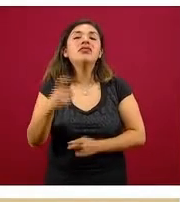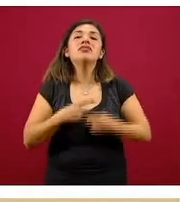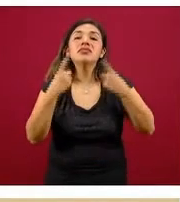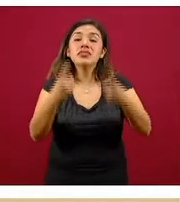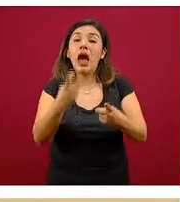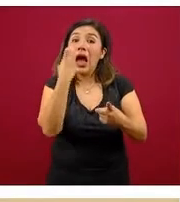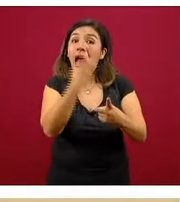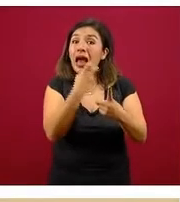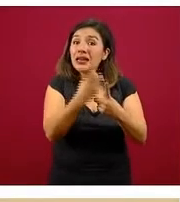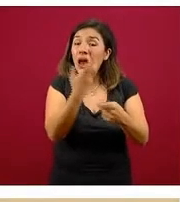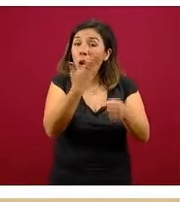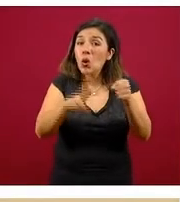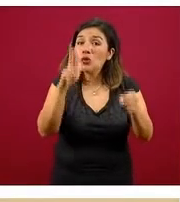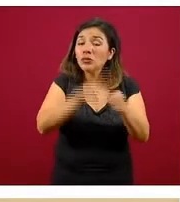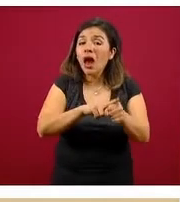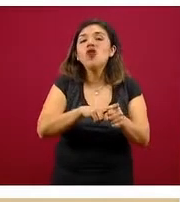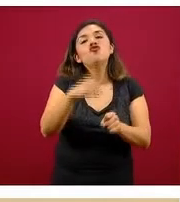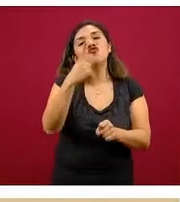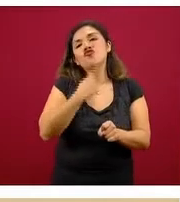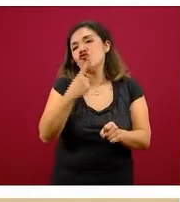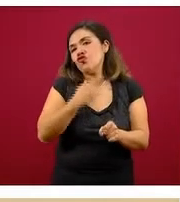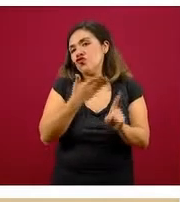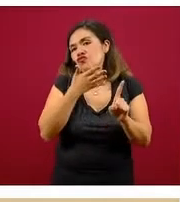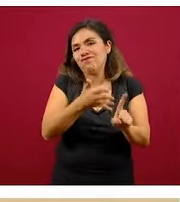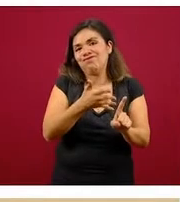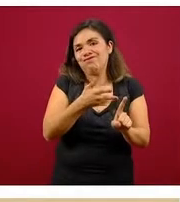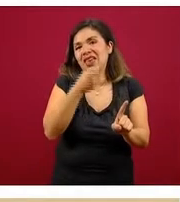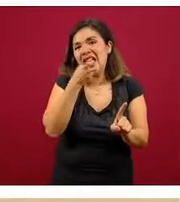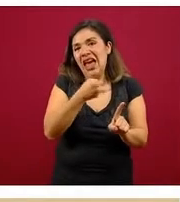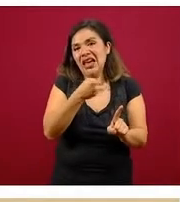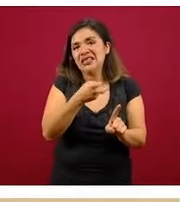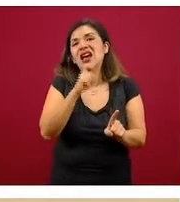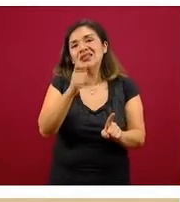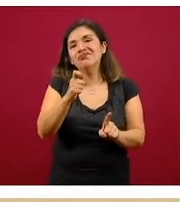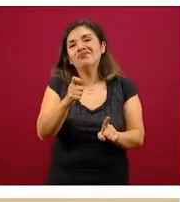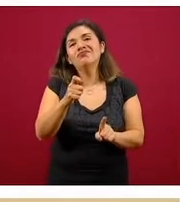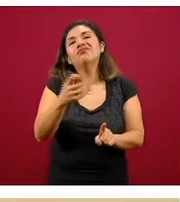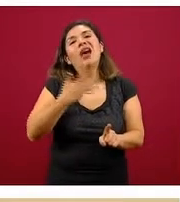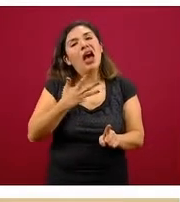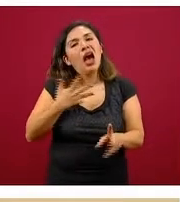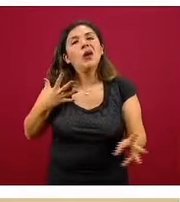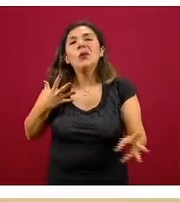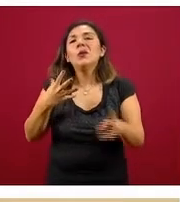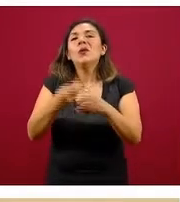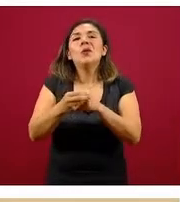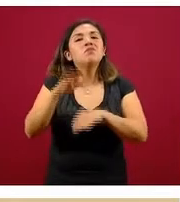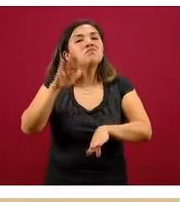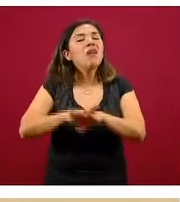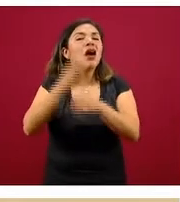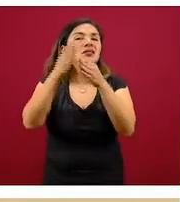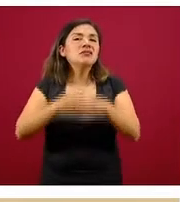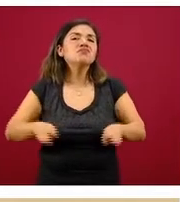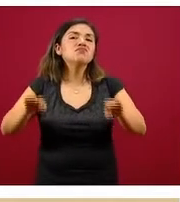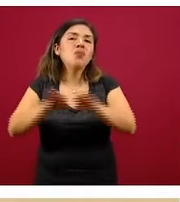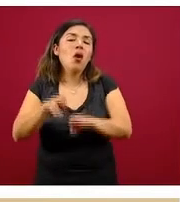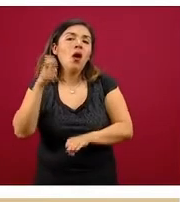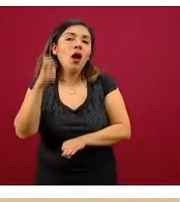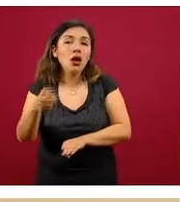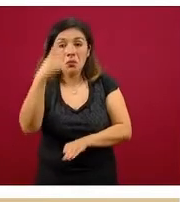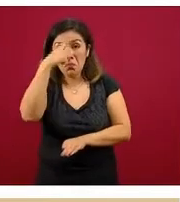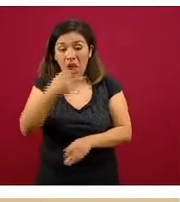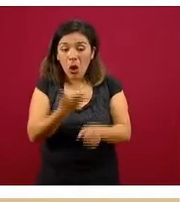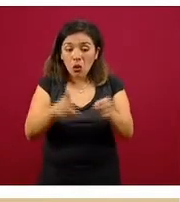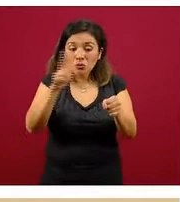otorga para ese indicador un color rojo, lo cual trae toda la ponderación, porque además